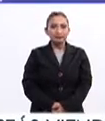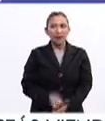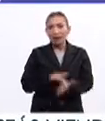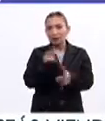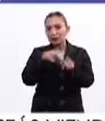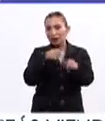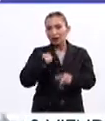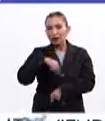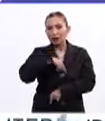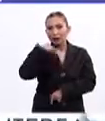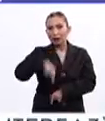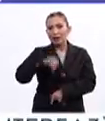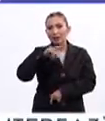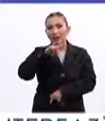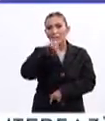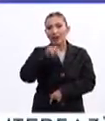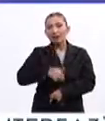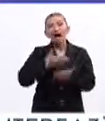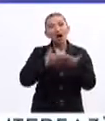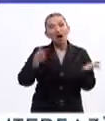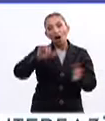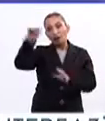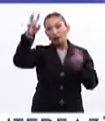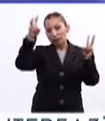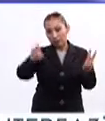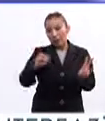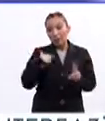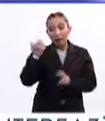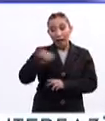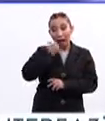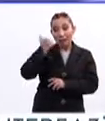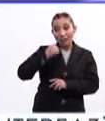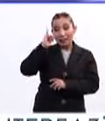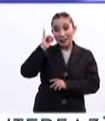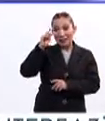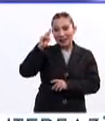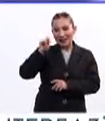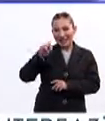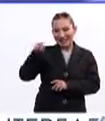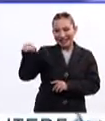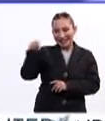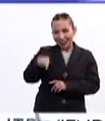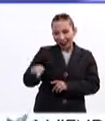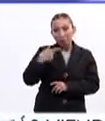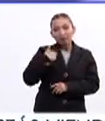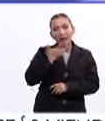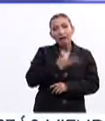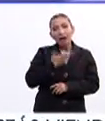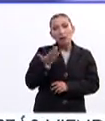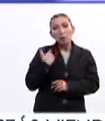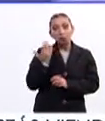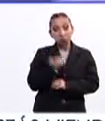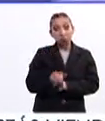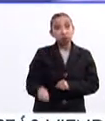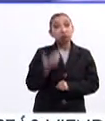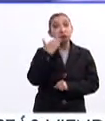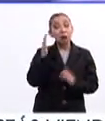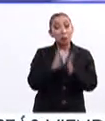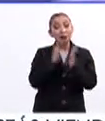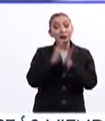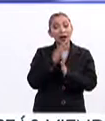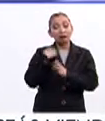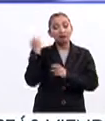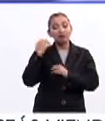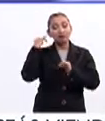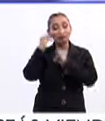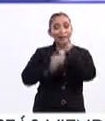Gracias por continuar con nosotros en Interfaz. Vamos a otros temas, porque alumnos del Instituto Politécnico Nacional tuvieron una sobresaliente participación en el